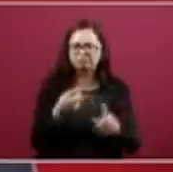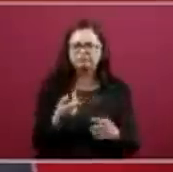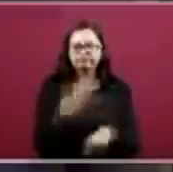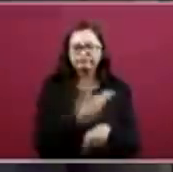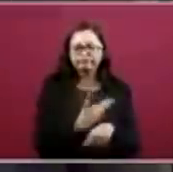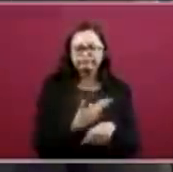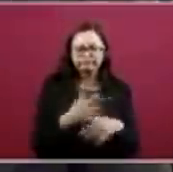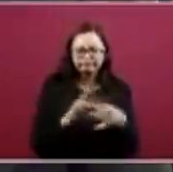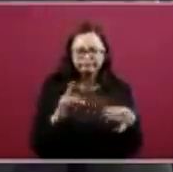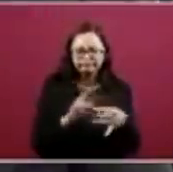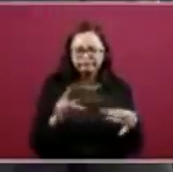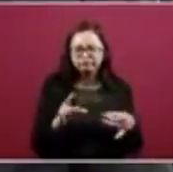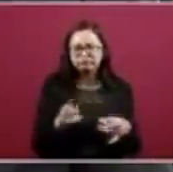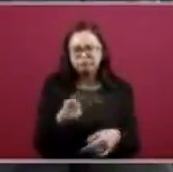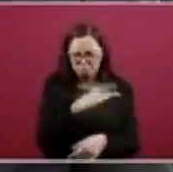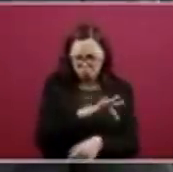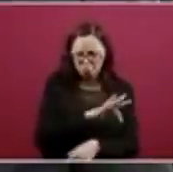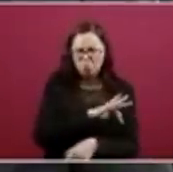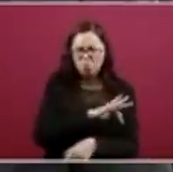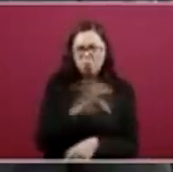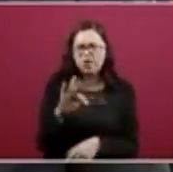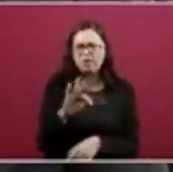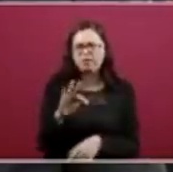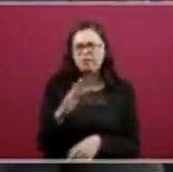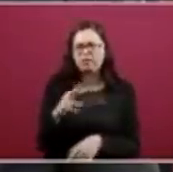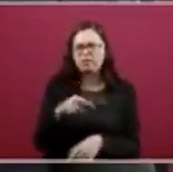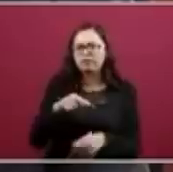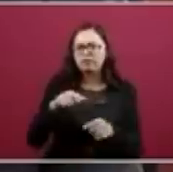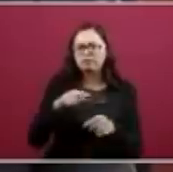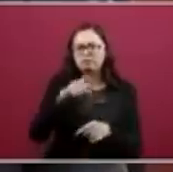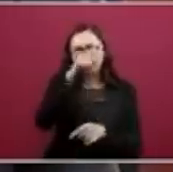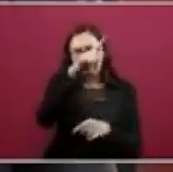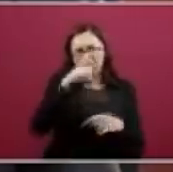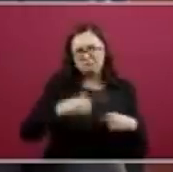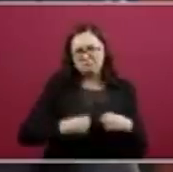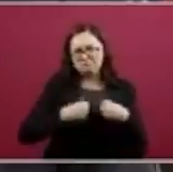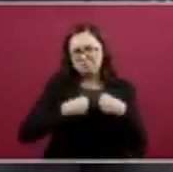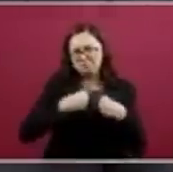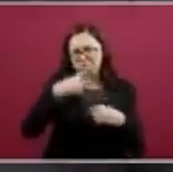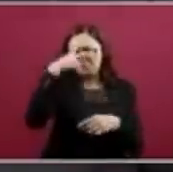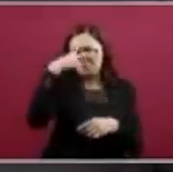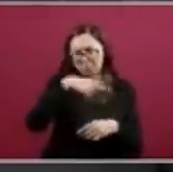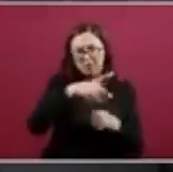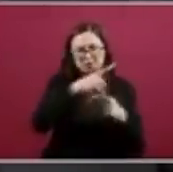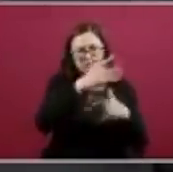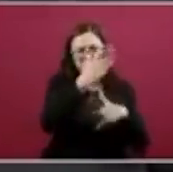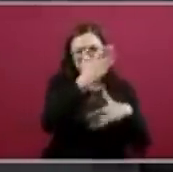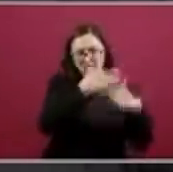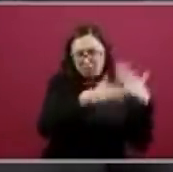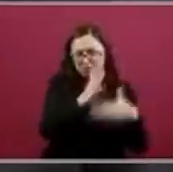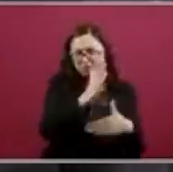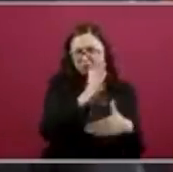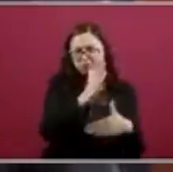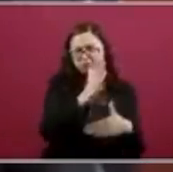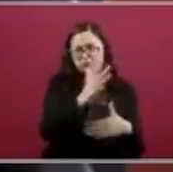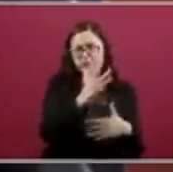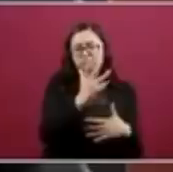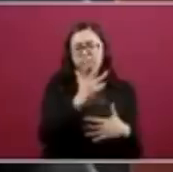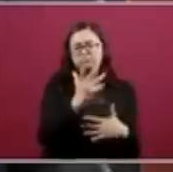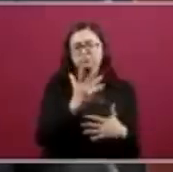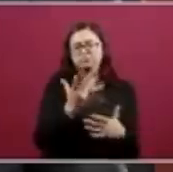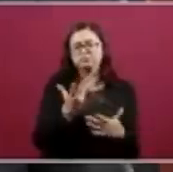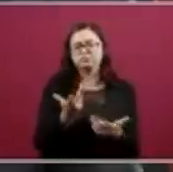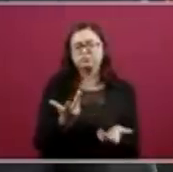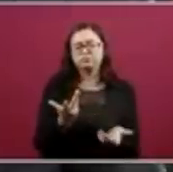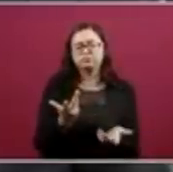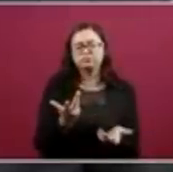facilidades para que el mexicano que salió adelante en Estados Unidos,